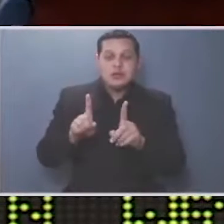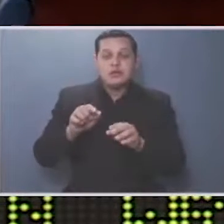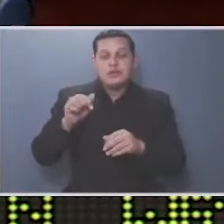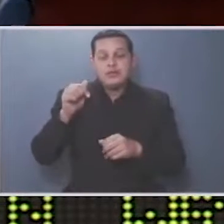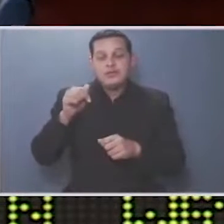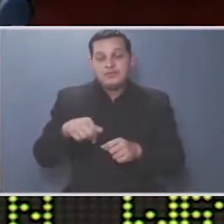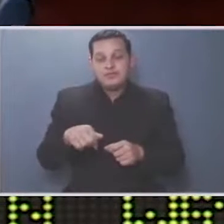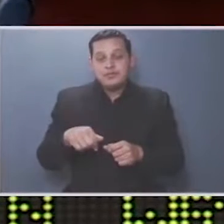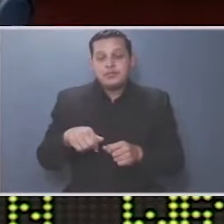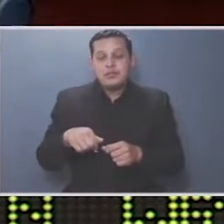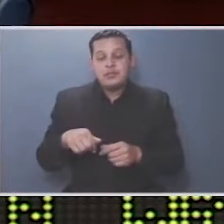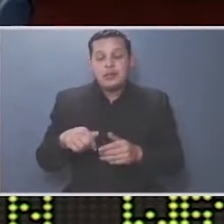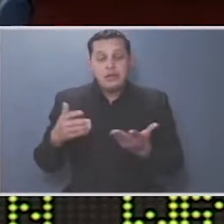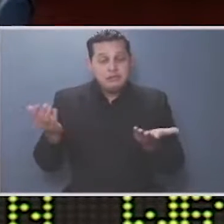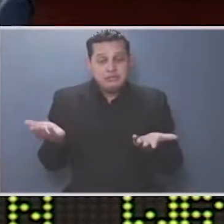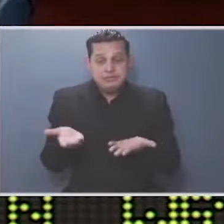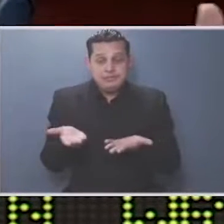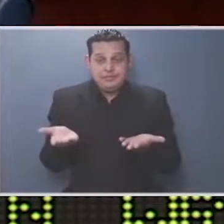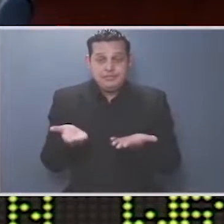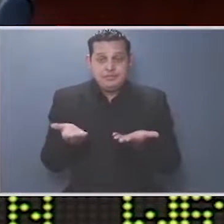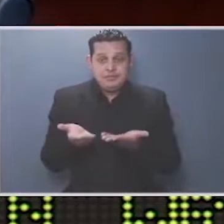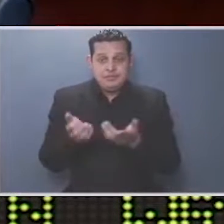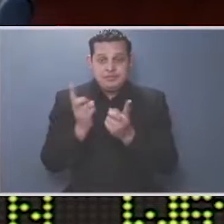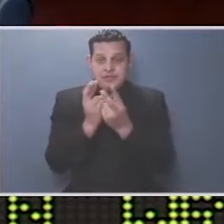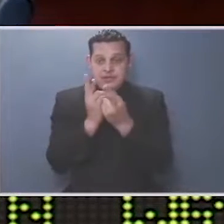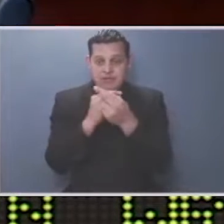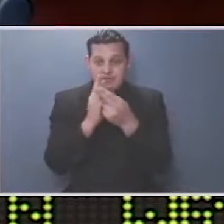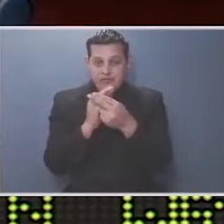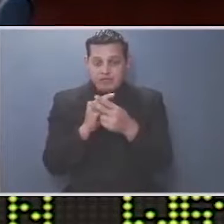Ahora se hace una